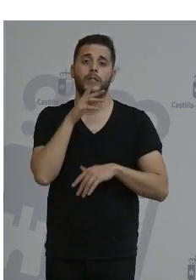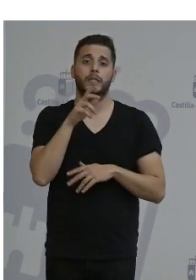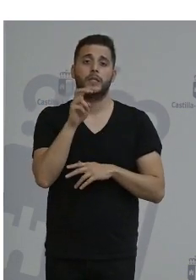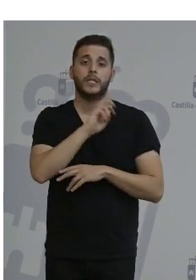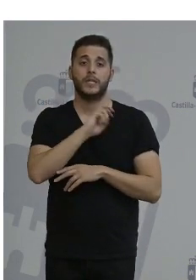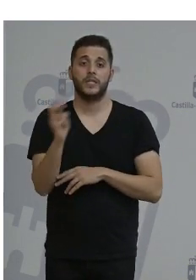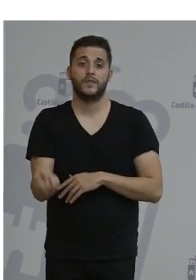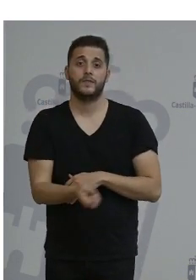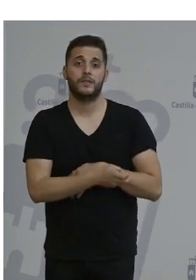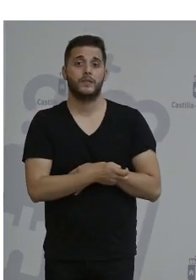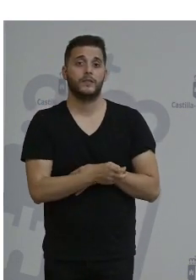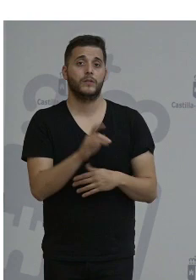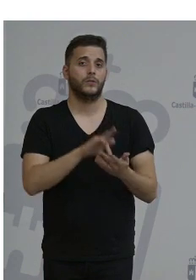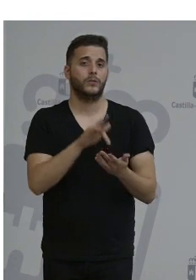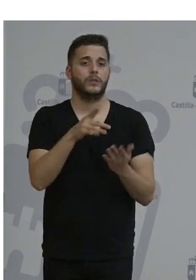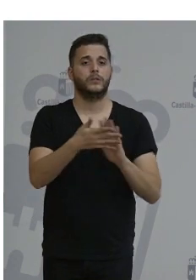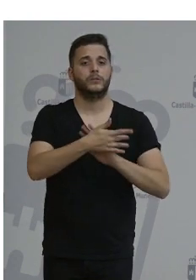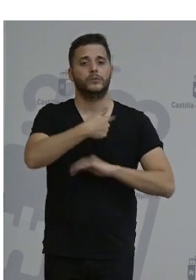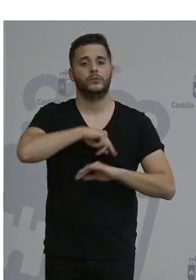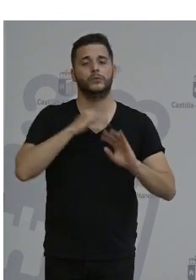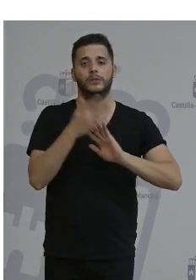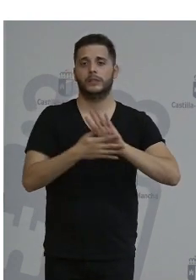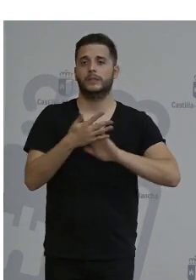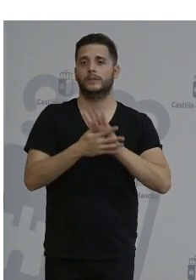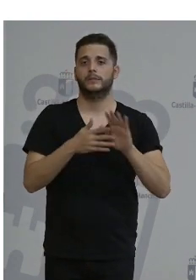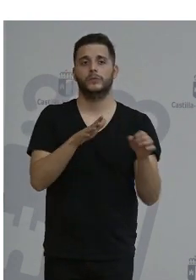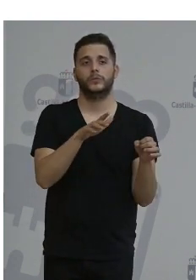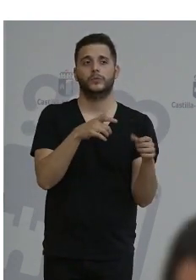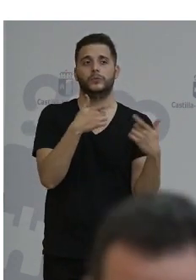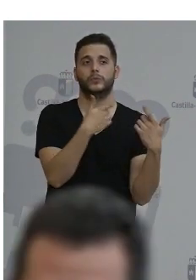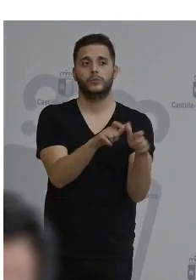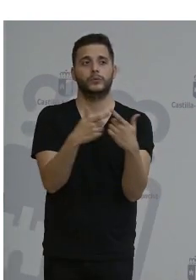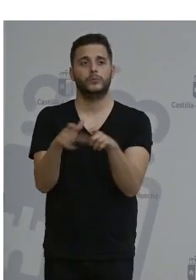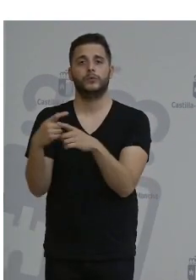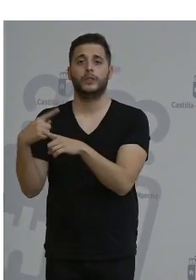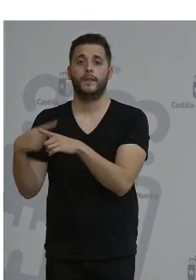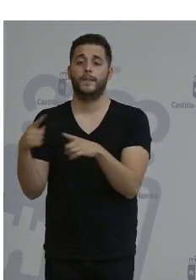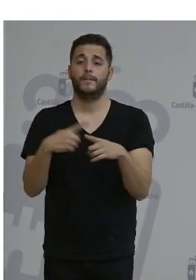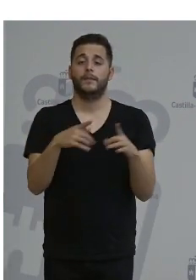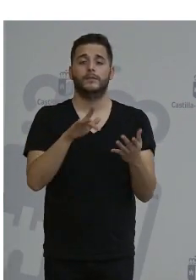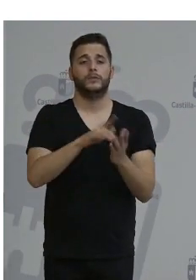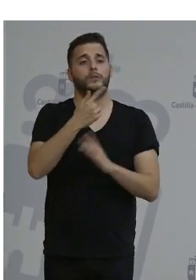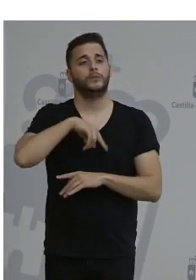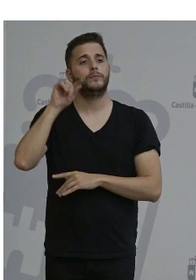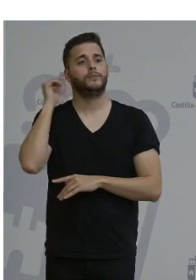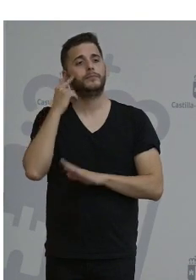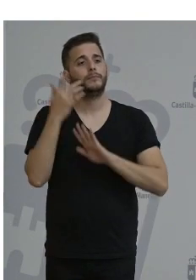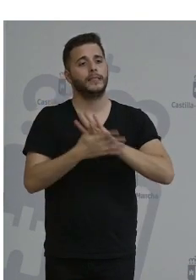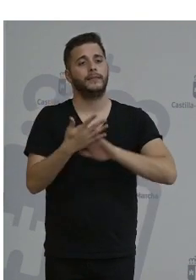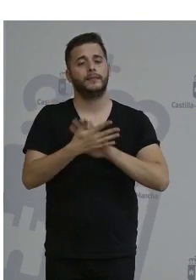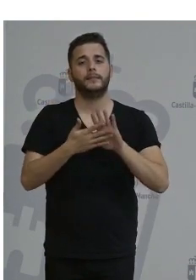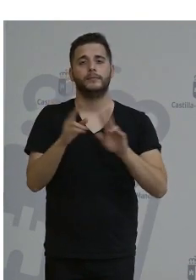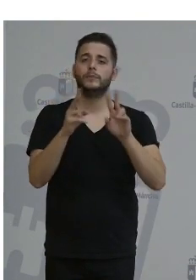cuando hablamos de diferentes colectivos, sí que nos encontrábamos que, cuando hablamos de discapacidad intelectual,